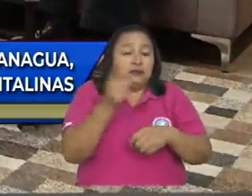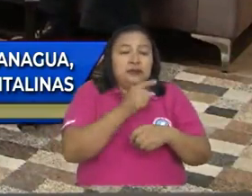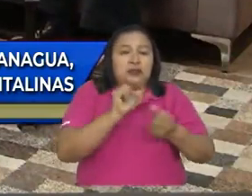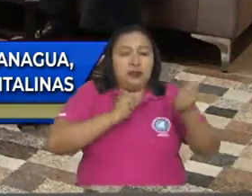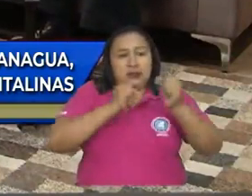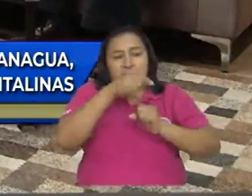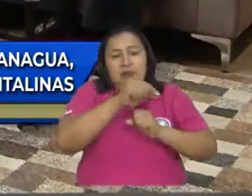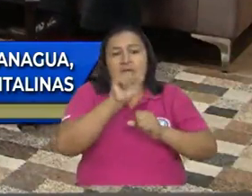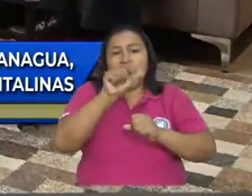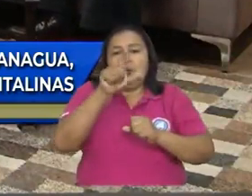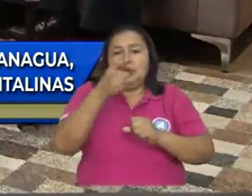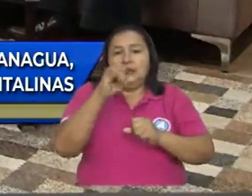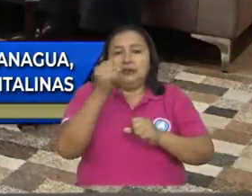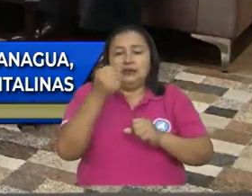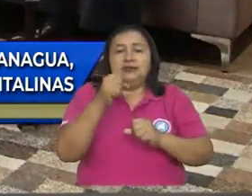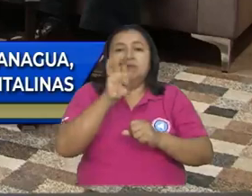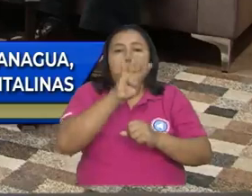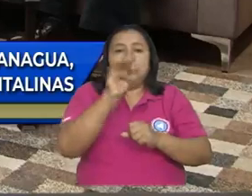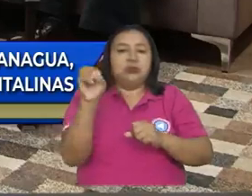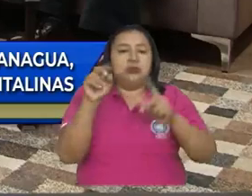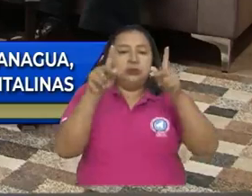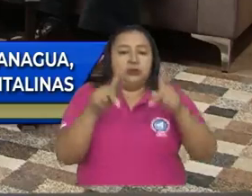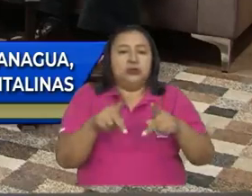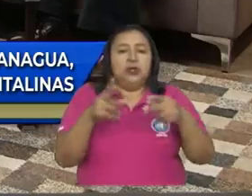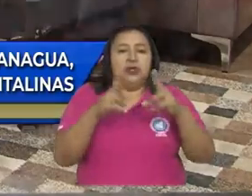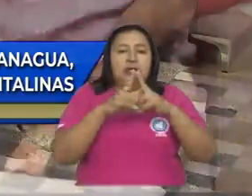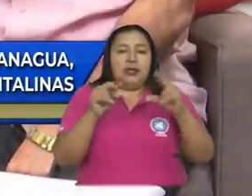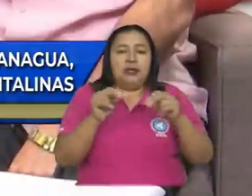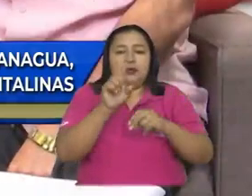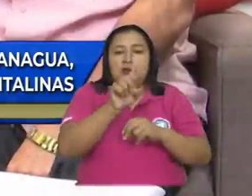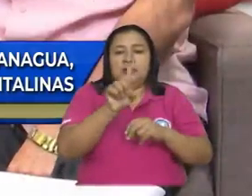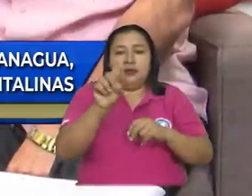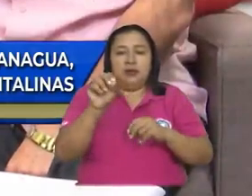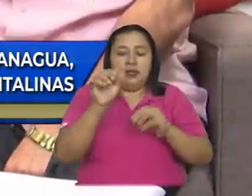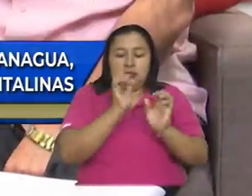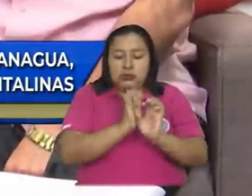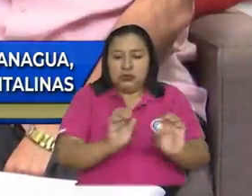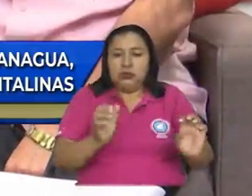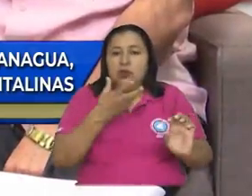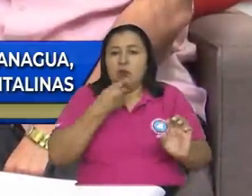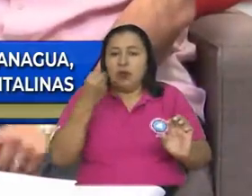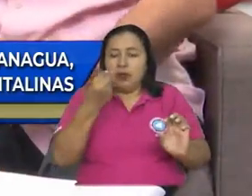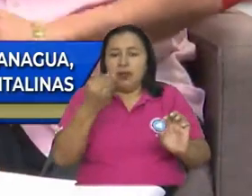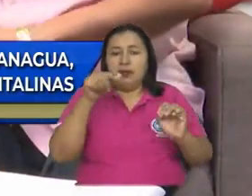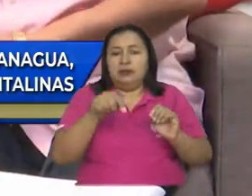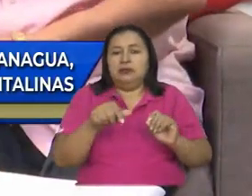es. 400 atletas. Nicaragua va a inscribir a 110 en infantil, en juvenil.